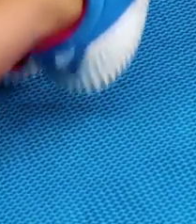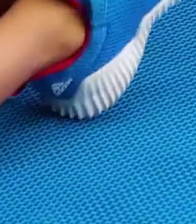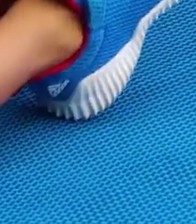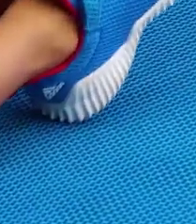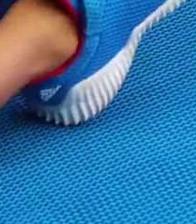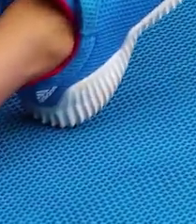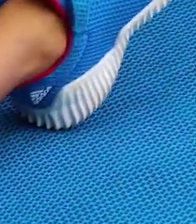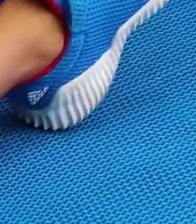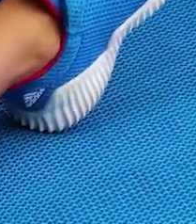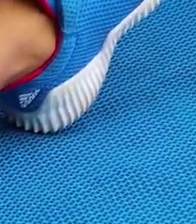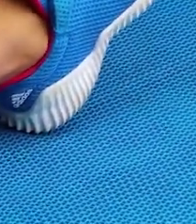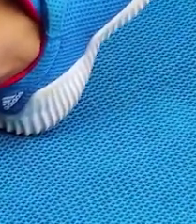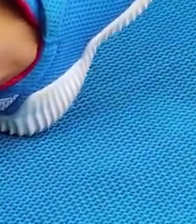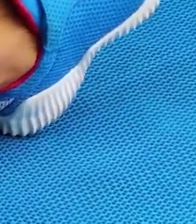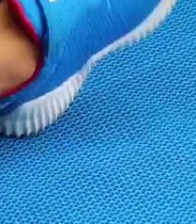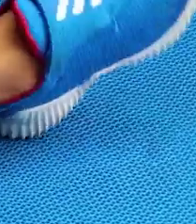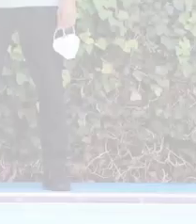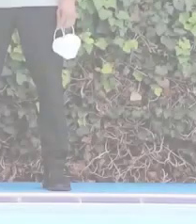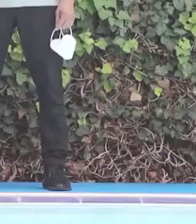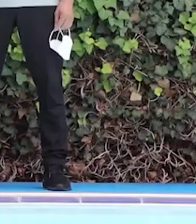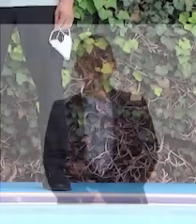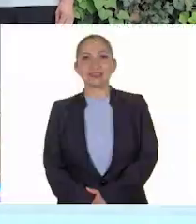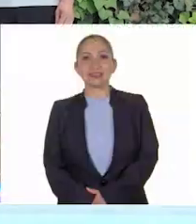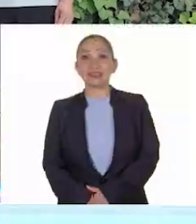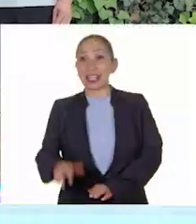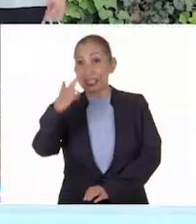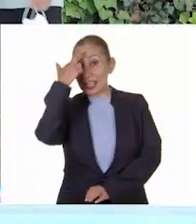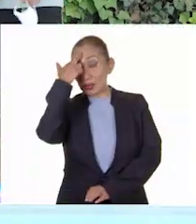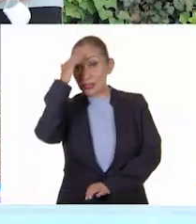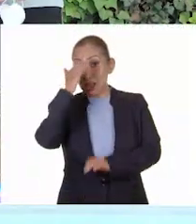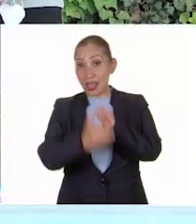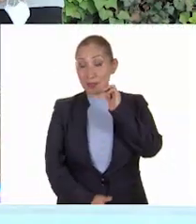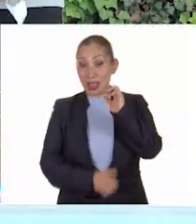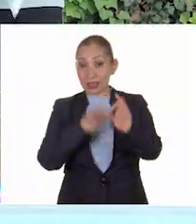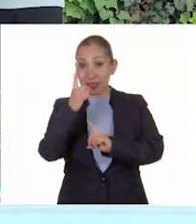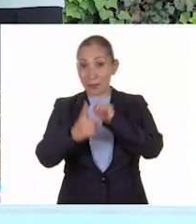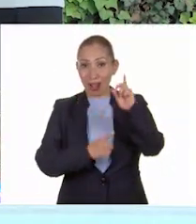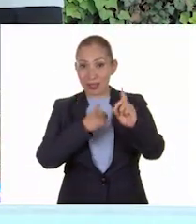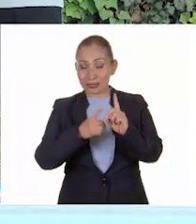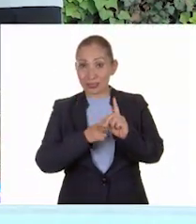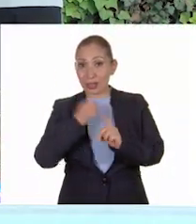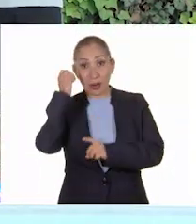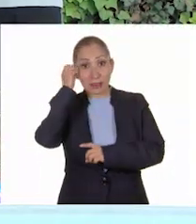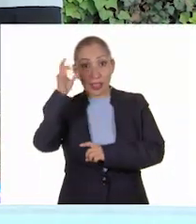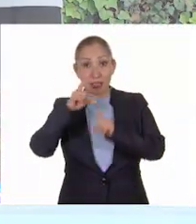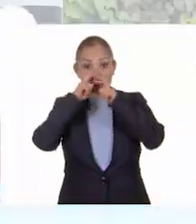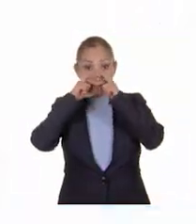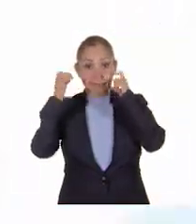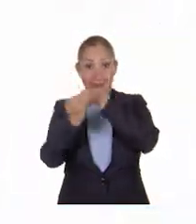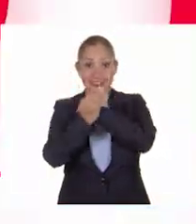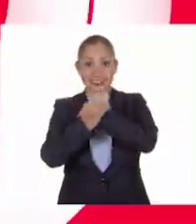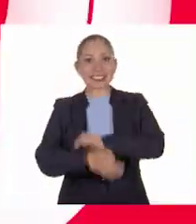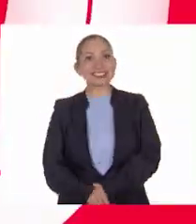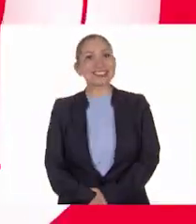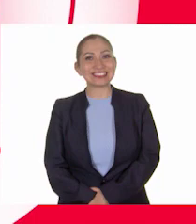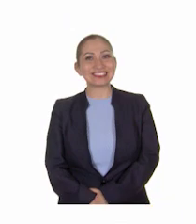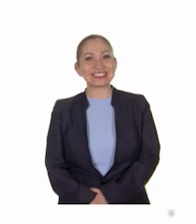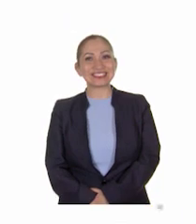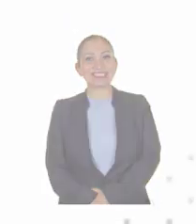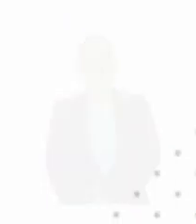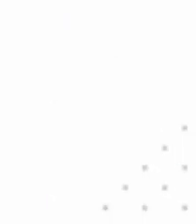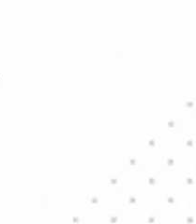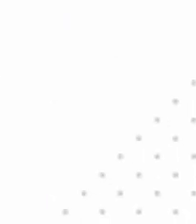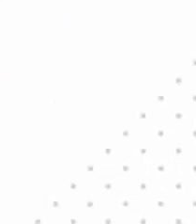3. Muy bien, Yair. Bien hecho. Recuerda, al terminar la activación, no olvides la protección.